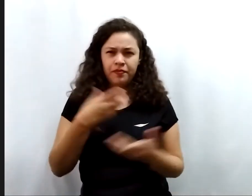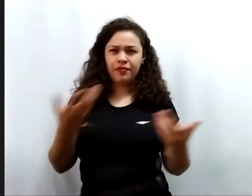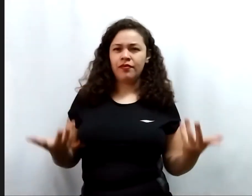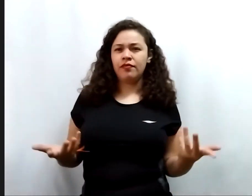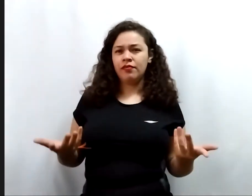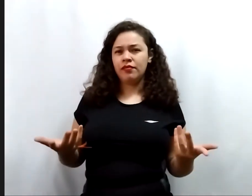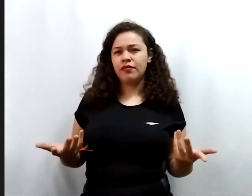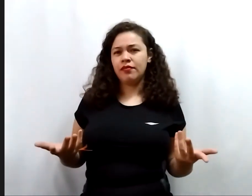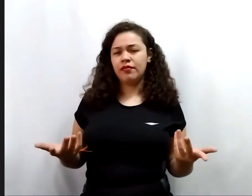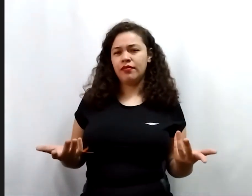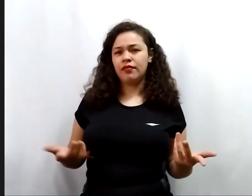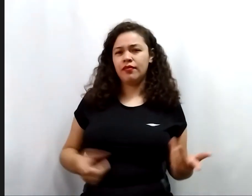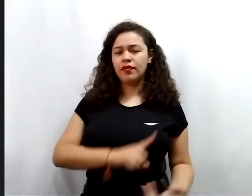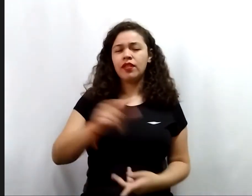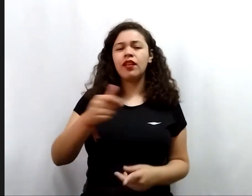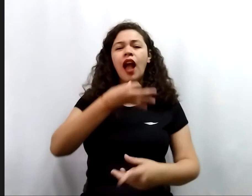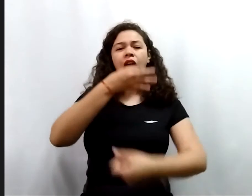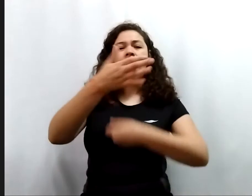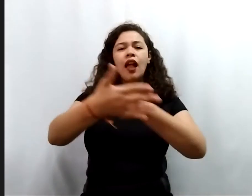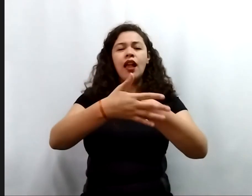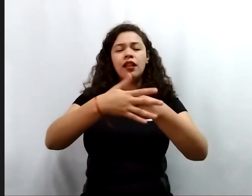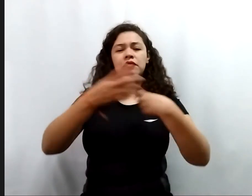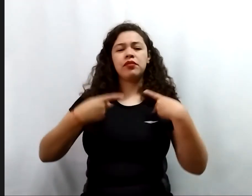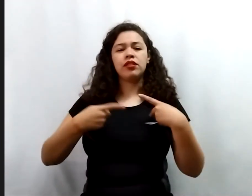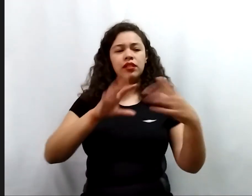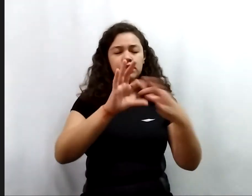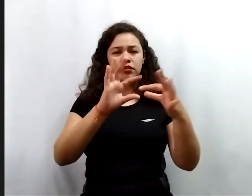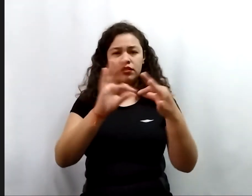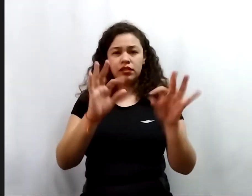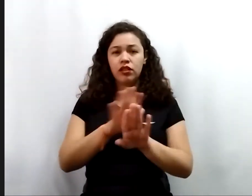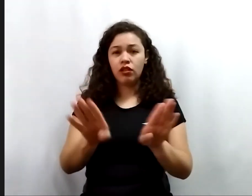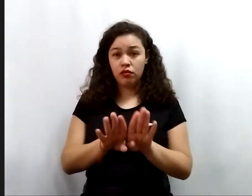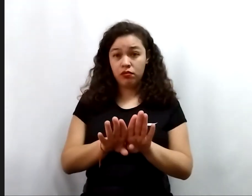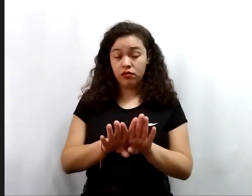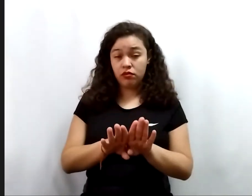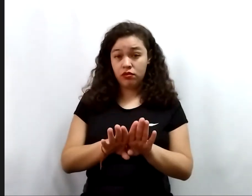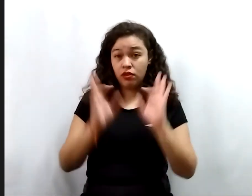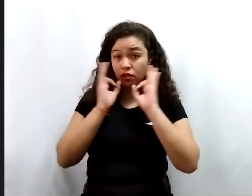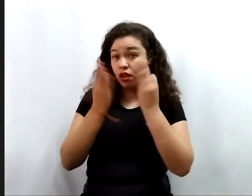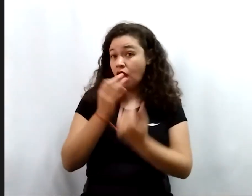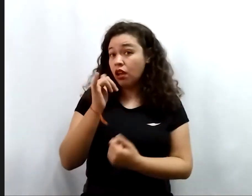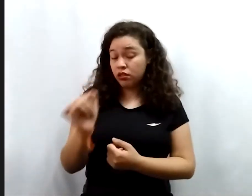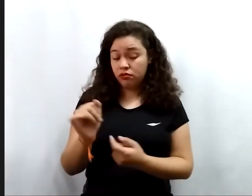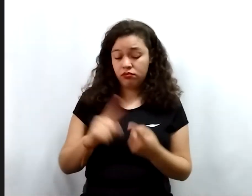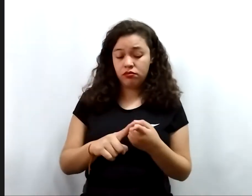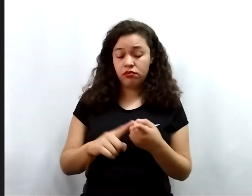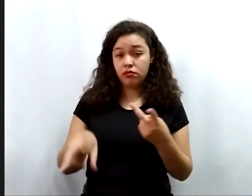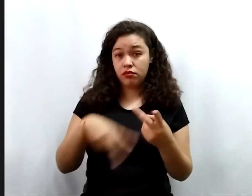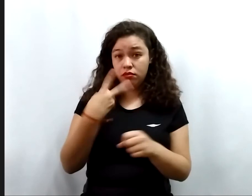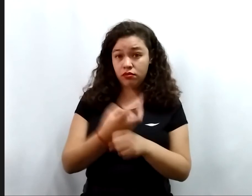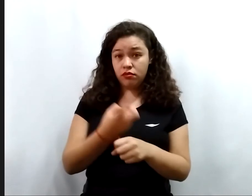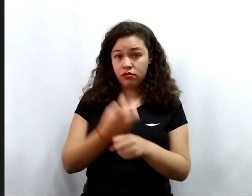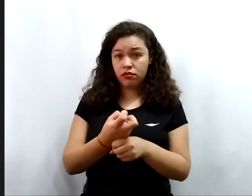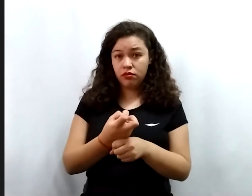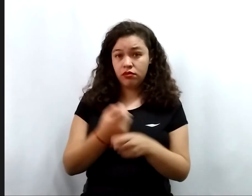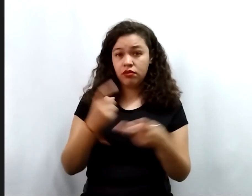¿cómo hacérselos llegar a las personas? De entrada, así. Segunda, el departamento